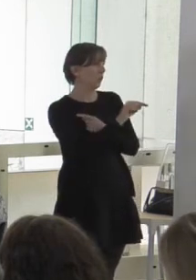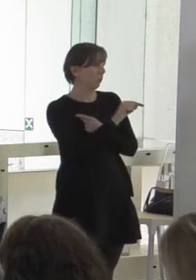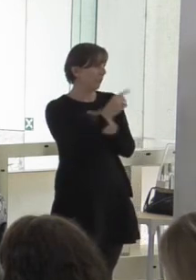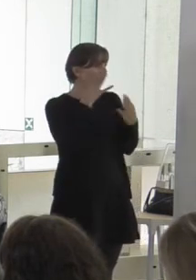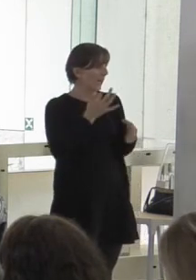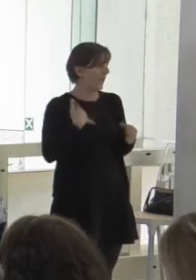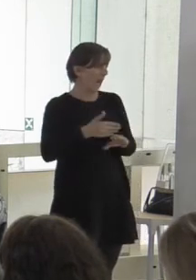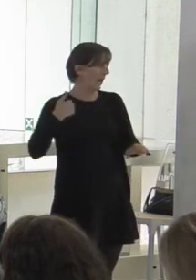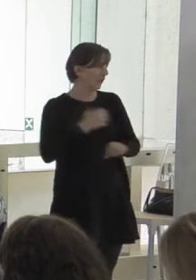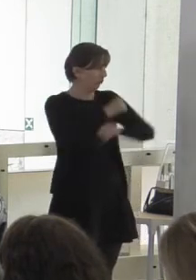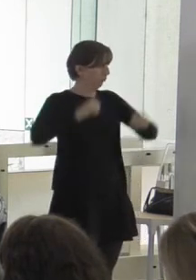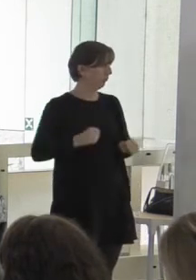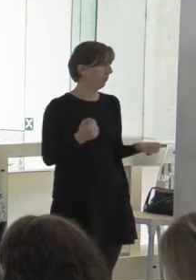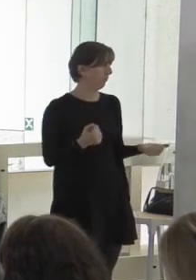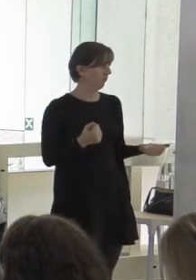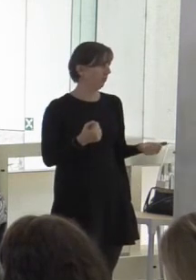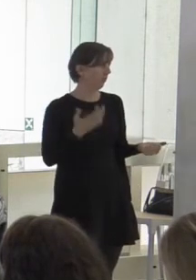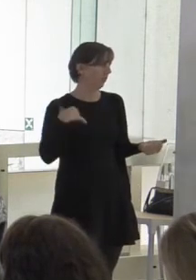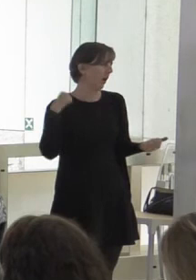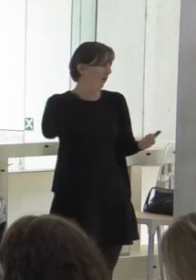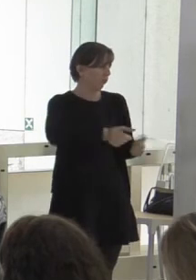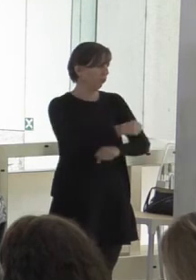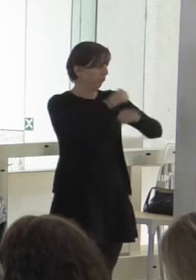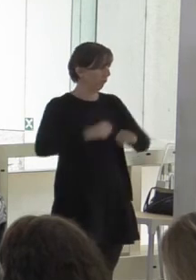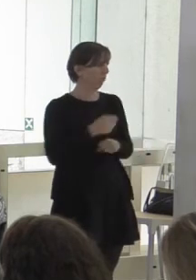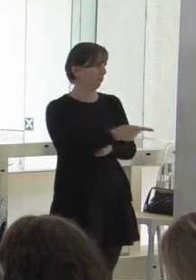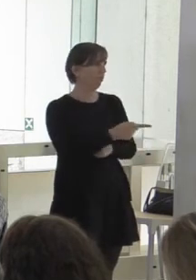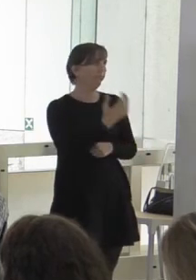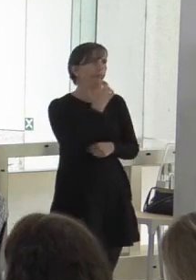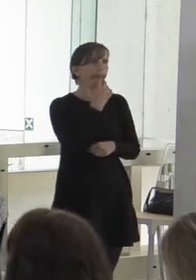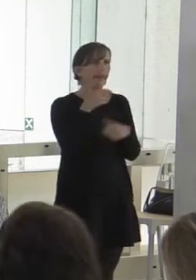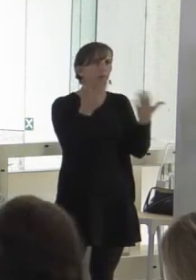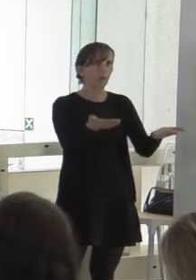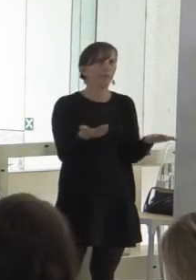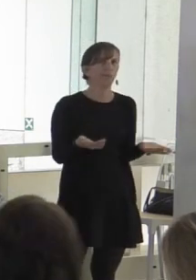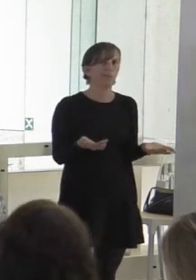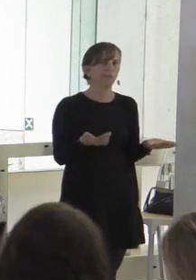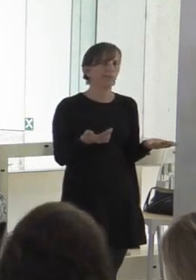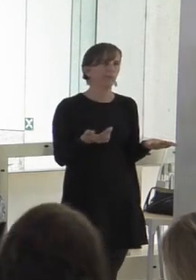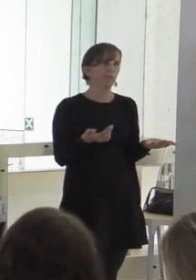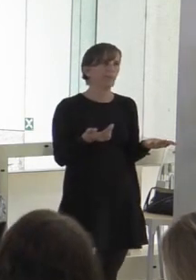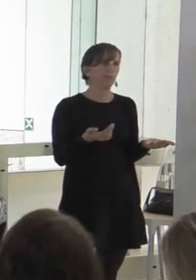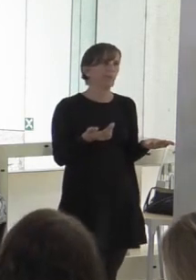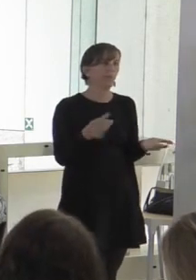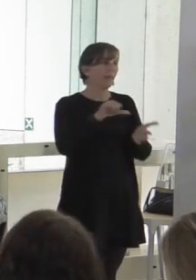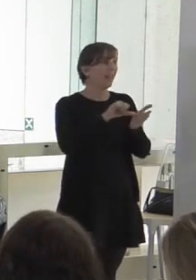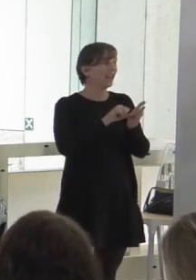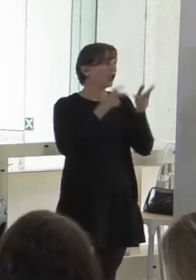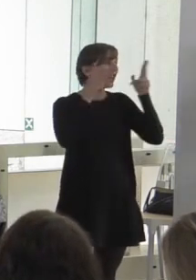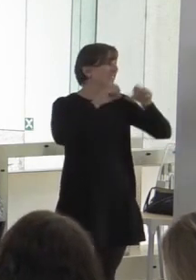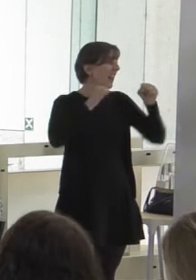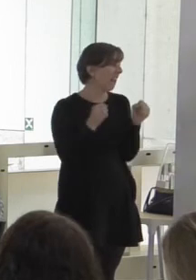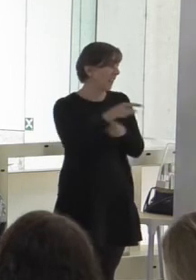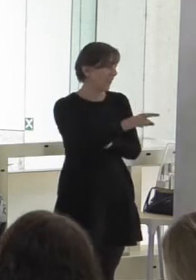estaban consolidados tradicionalmente, como por ejemplo los centros residenciales,